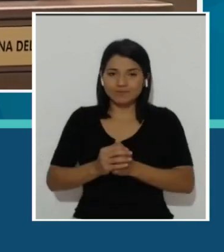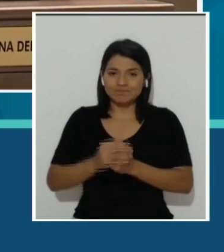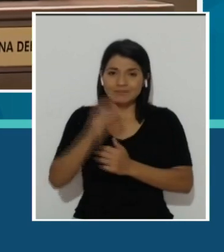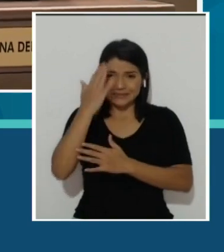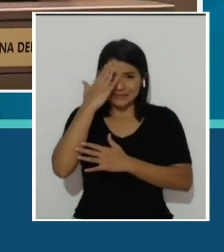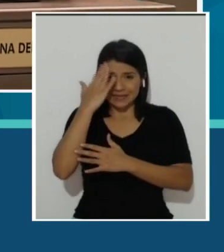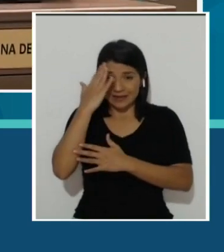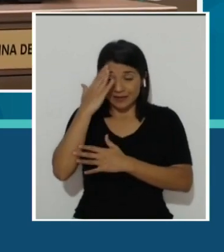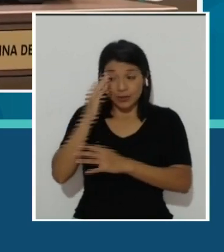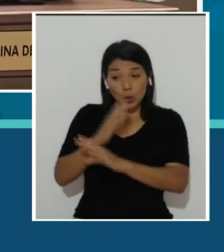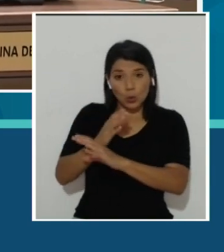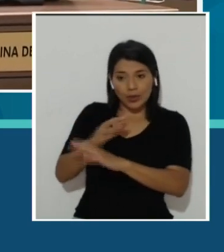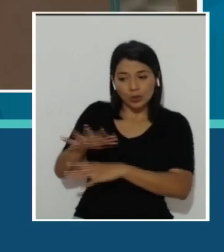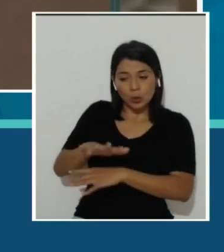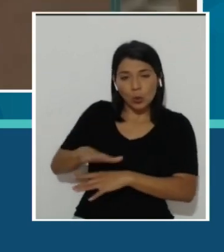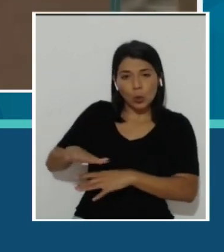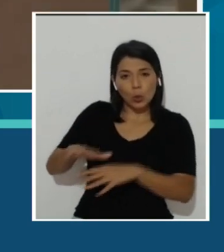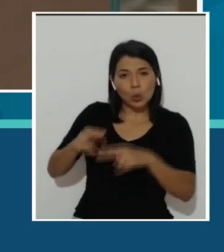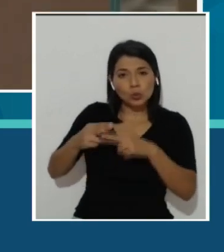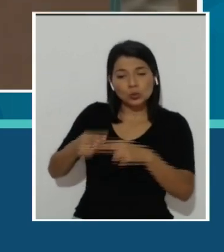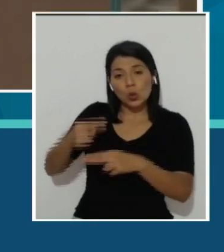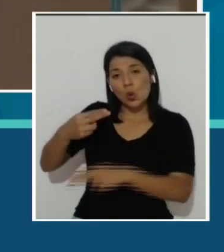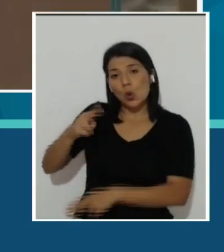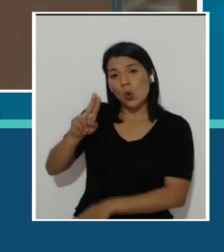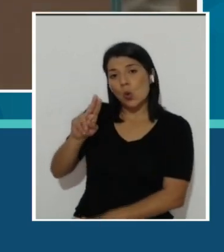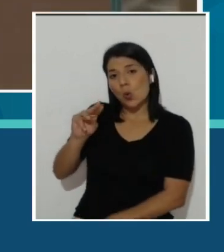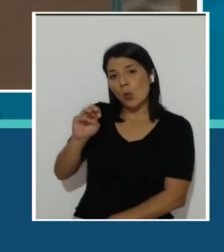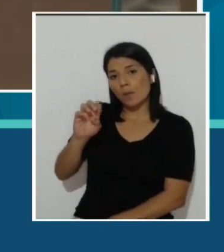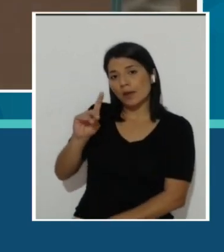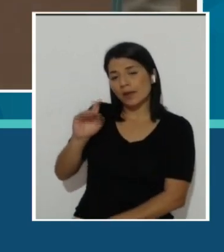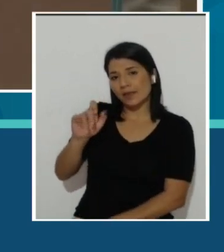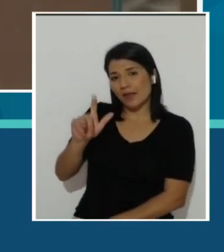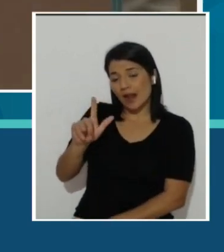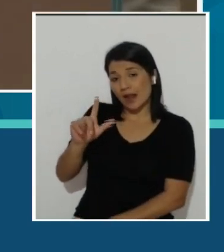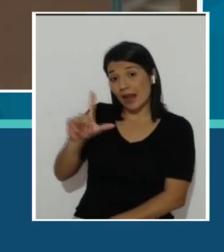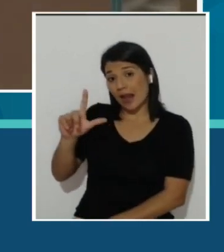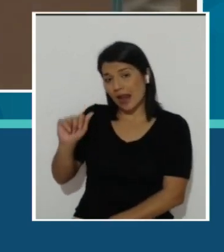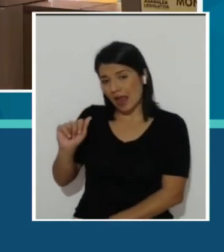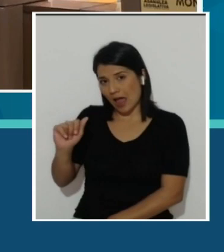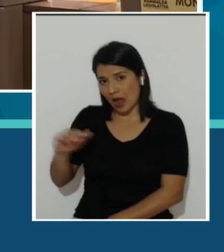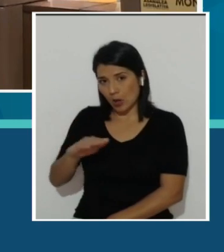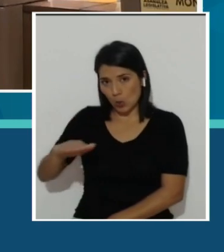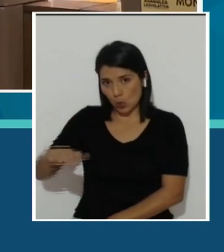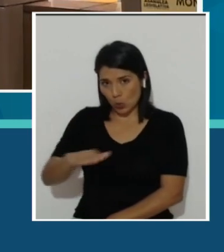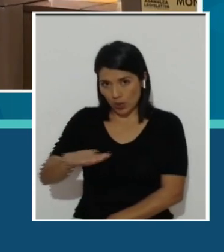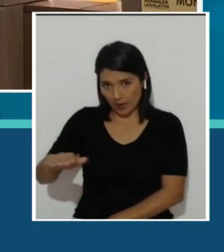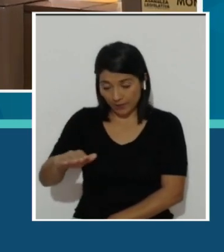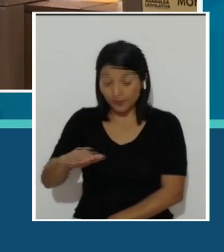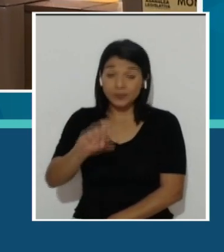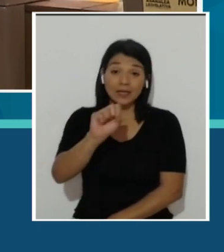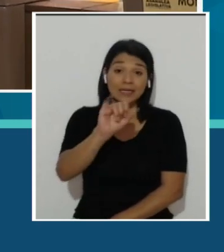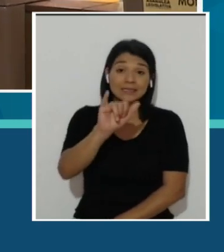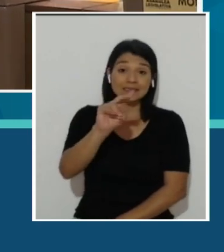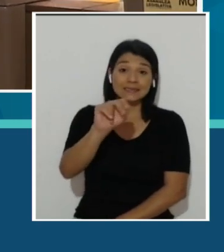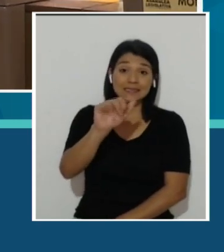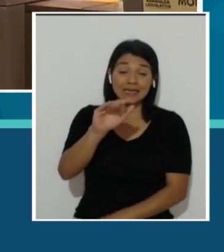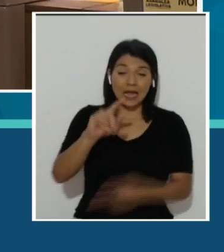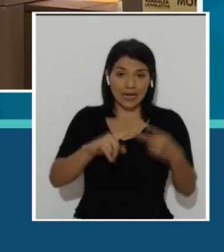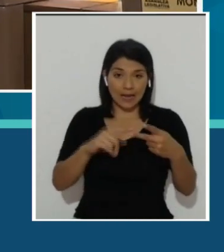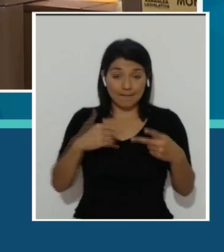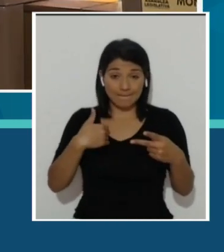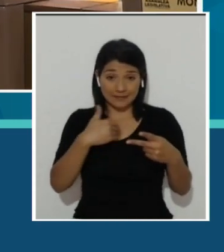Para sorpresa de los diputados de la comisión, tanto el SINAC como el Ministerio de Obras Públicas no se han puesto en contacto